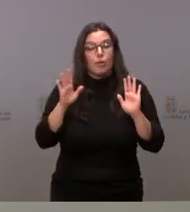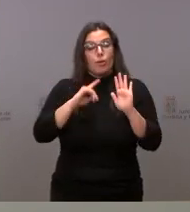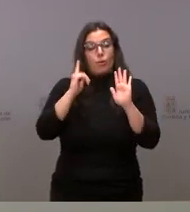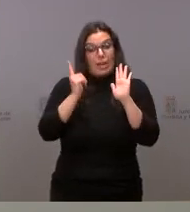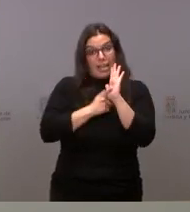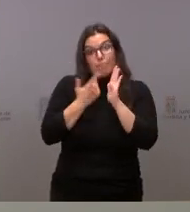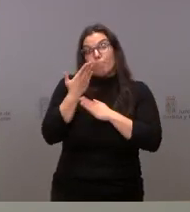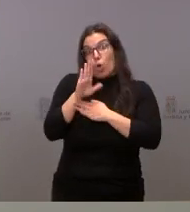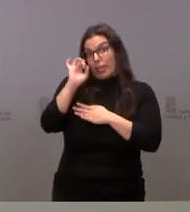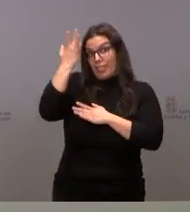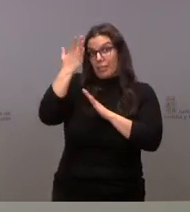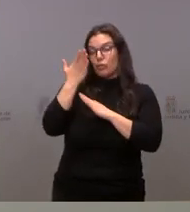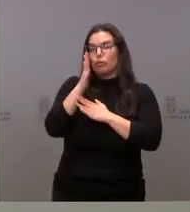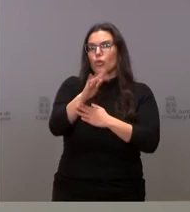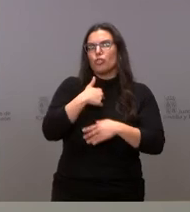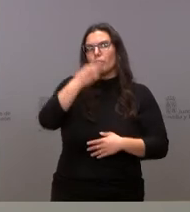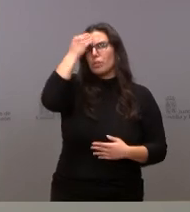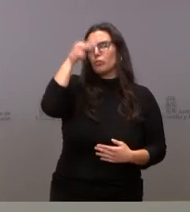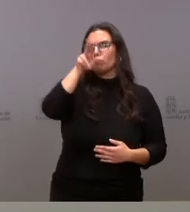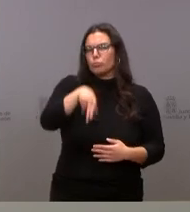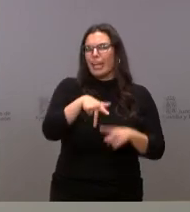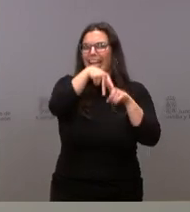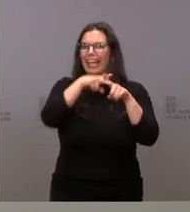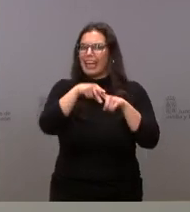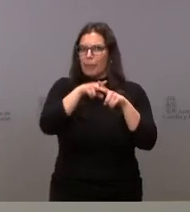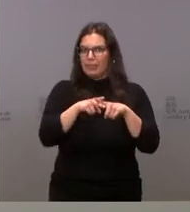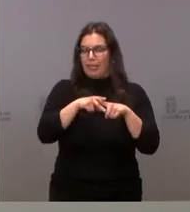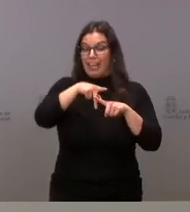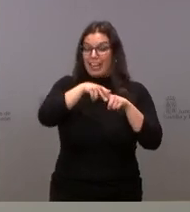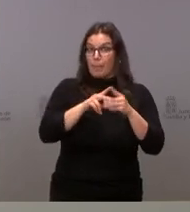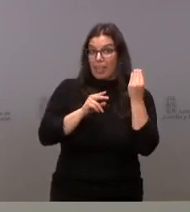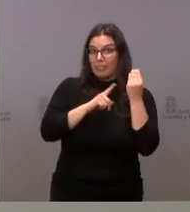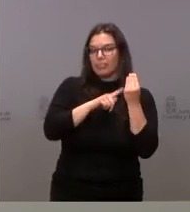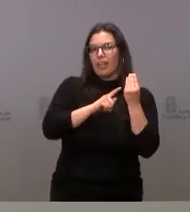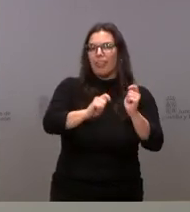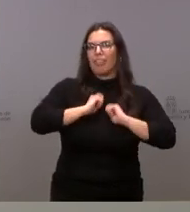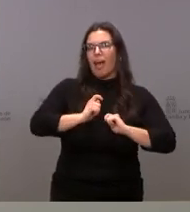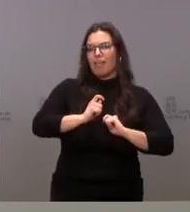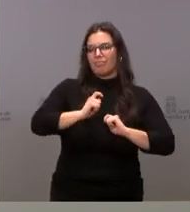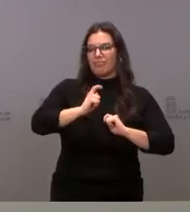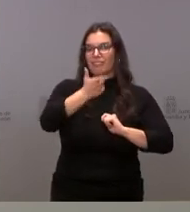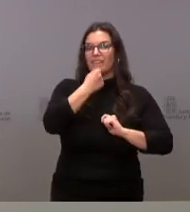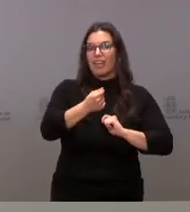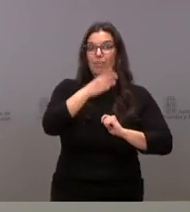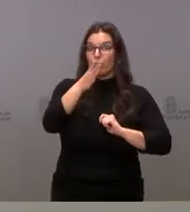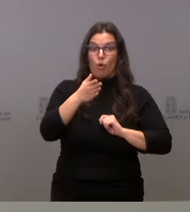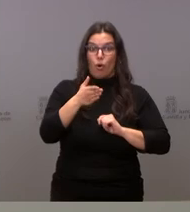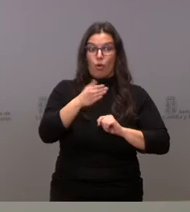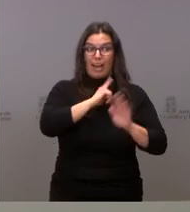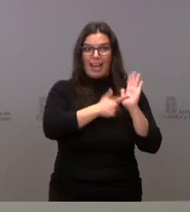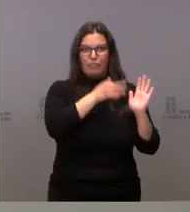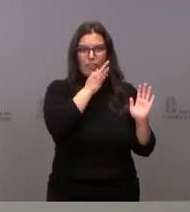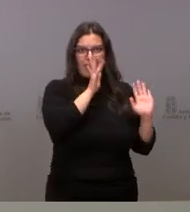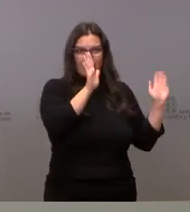pues yo lo veo como una herramienta una herramienta que va a permitir por ley porque ahora mismo no está garantizado por ley